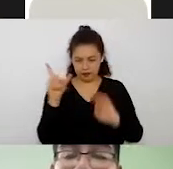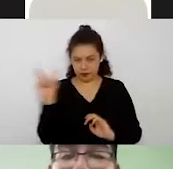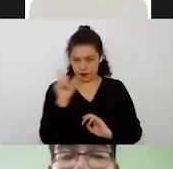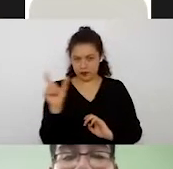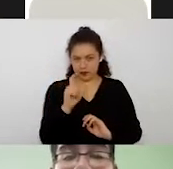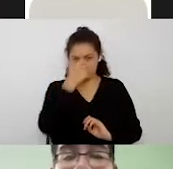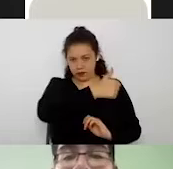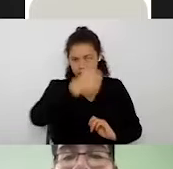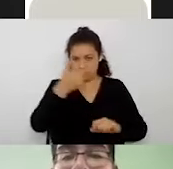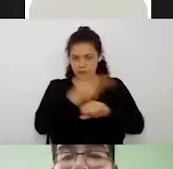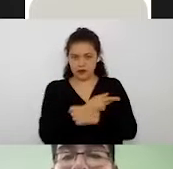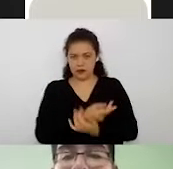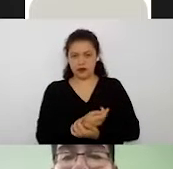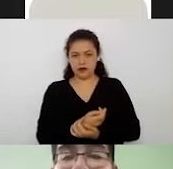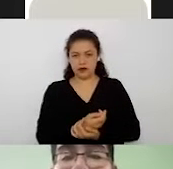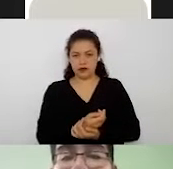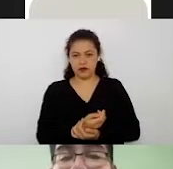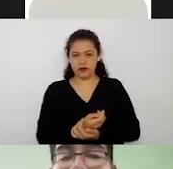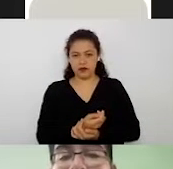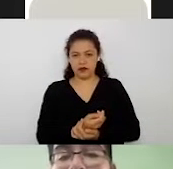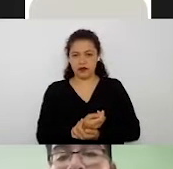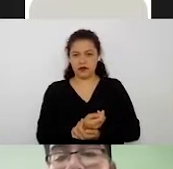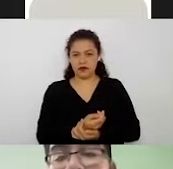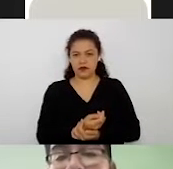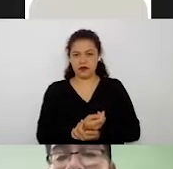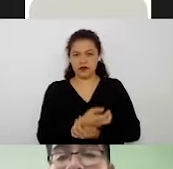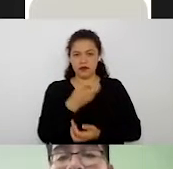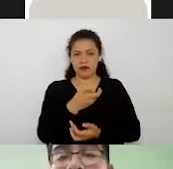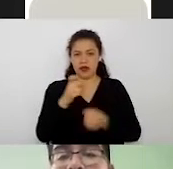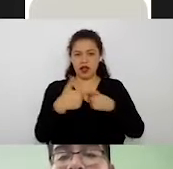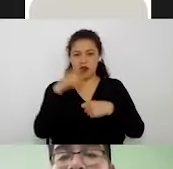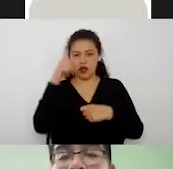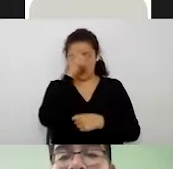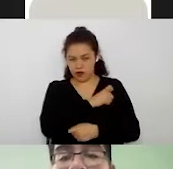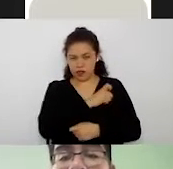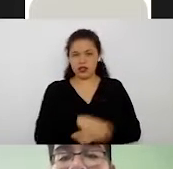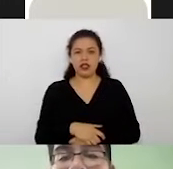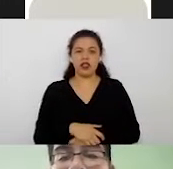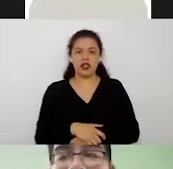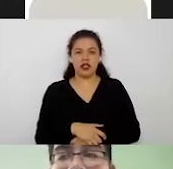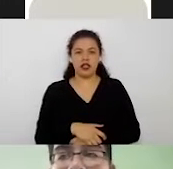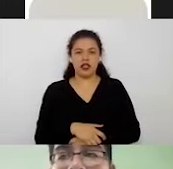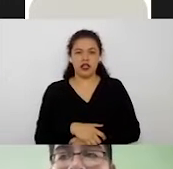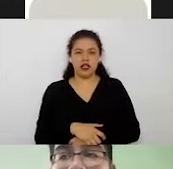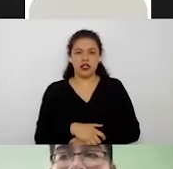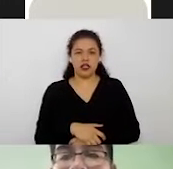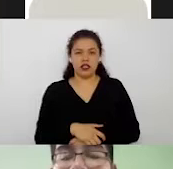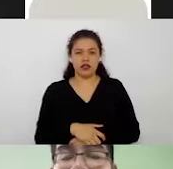de nosotros, es algo muy, muy complicado y es algo eh,